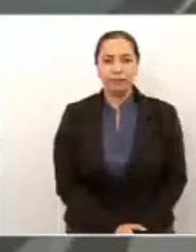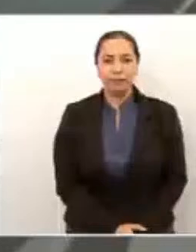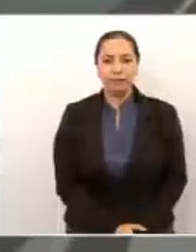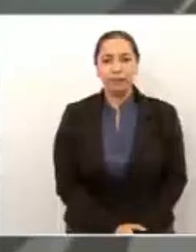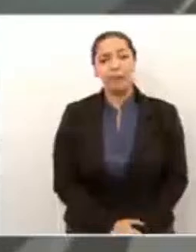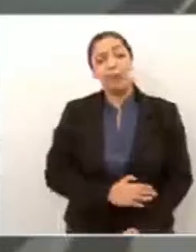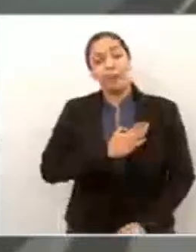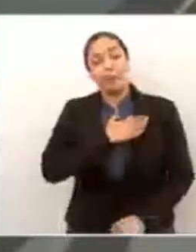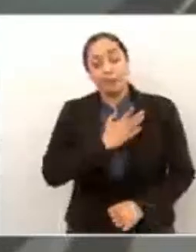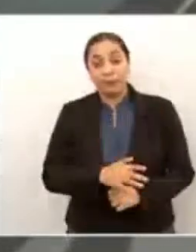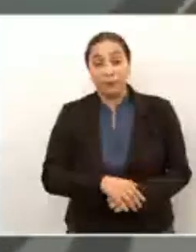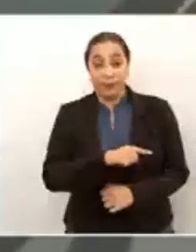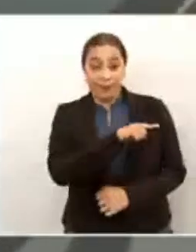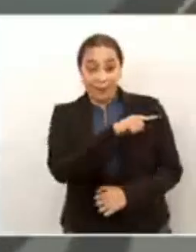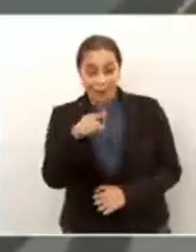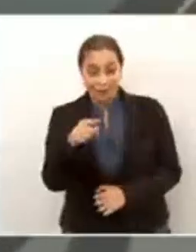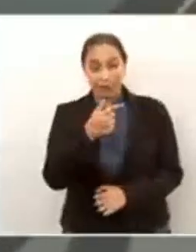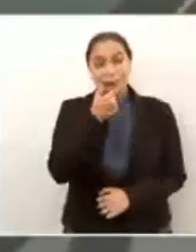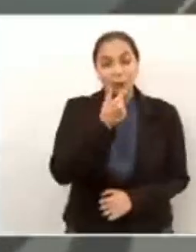Bueno, ellas y ellos,